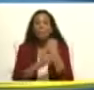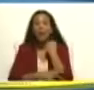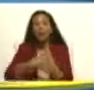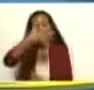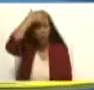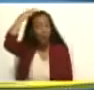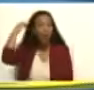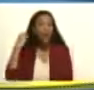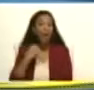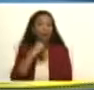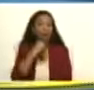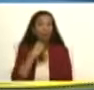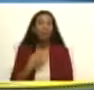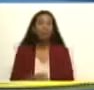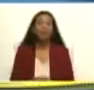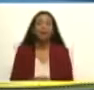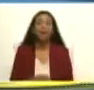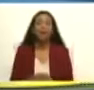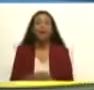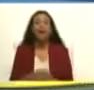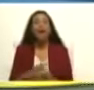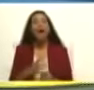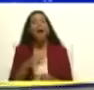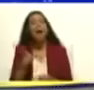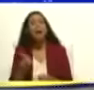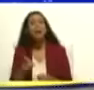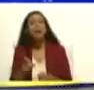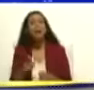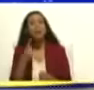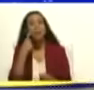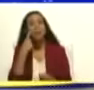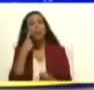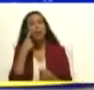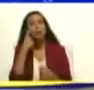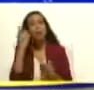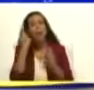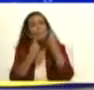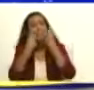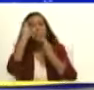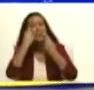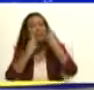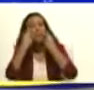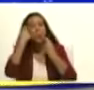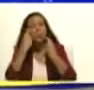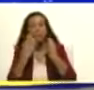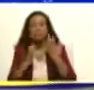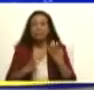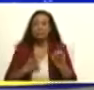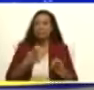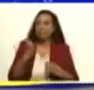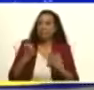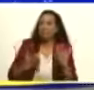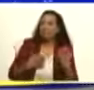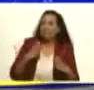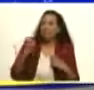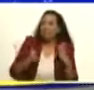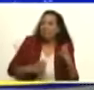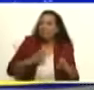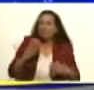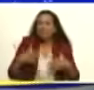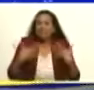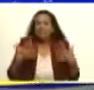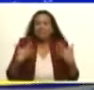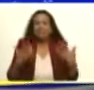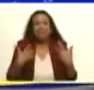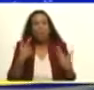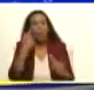de Miranda, y vi en los ojos de ustedes esa emoción, ese brillo que siempre